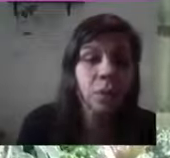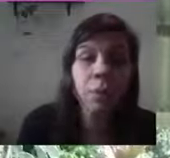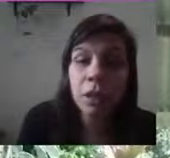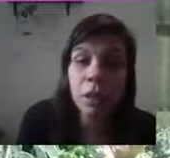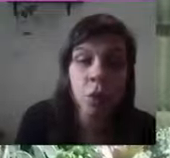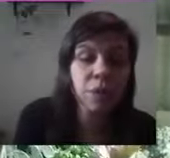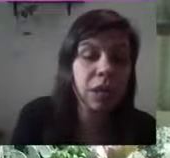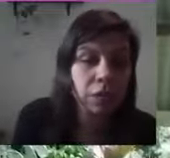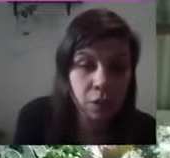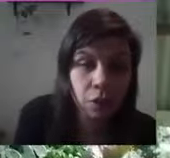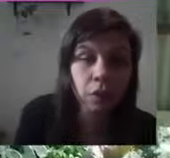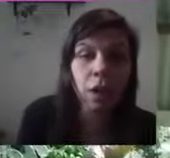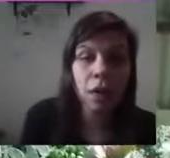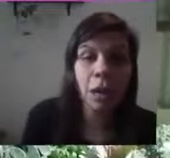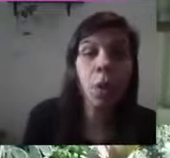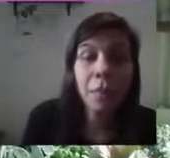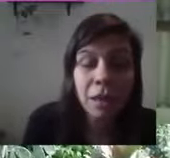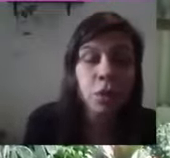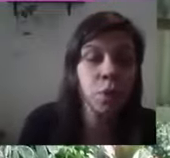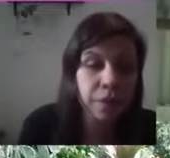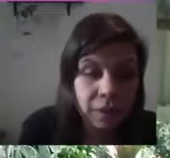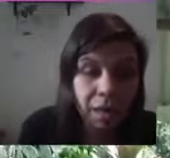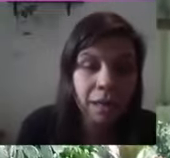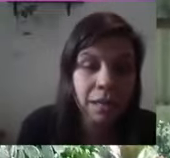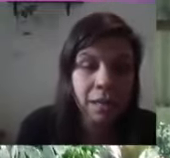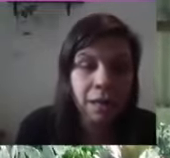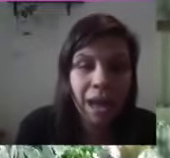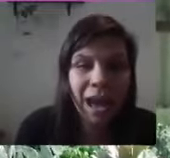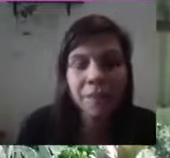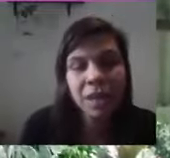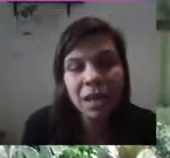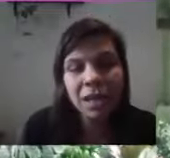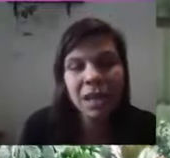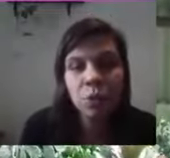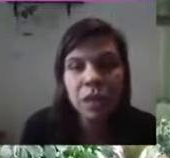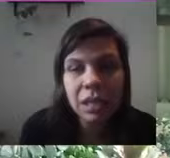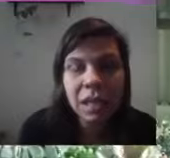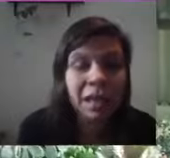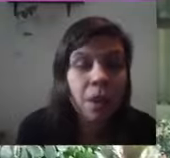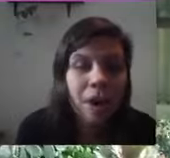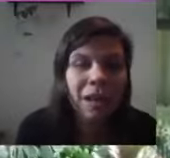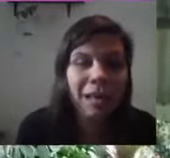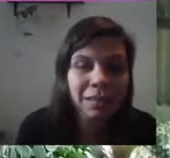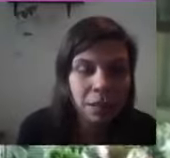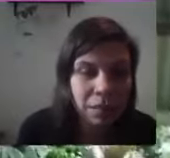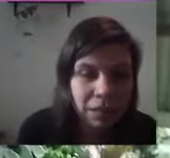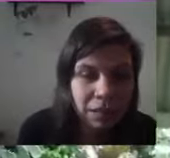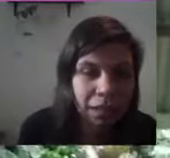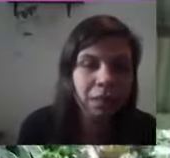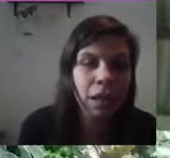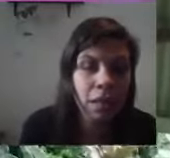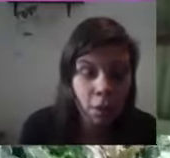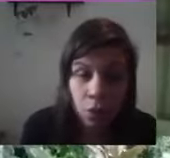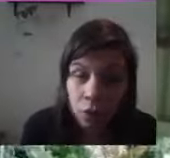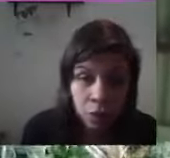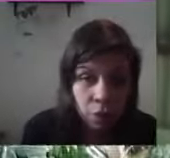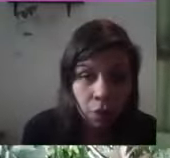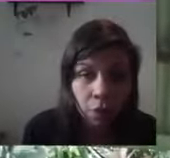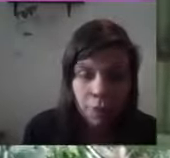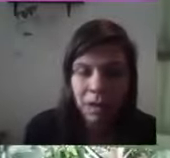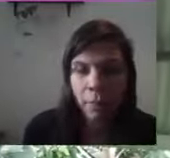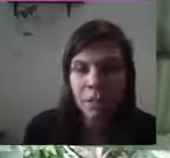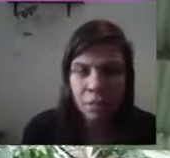instando a los medios de comunicación y a los medios oficiales a abstenerse de utilizar lenguaje estigmatizante y de